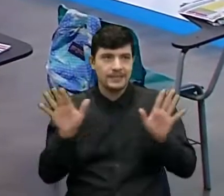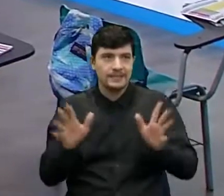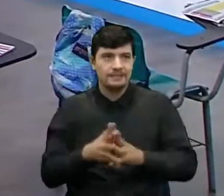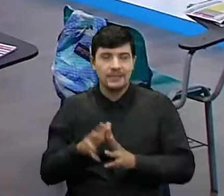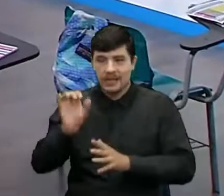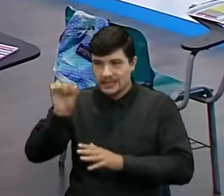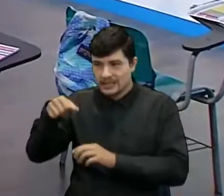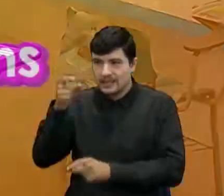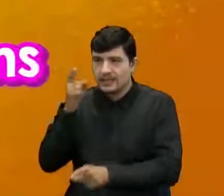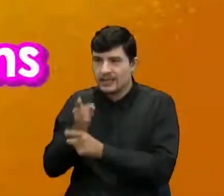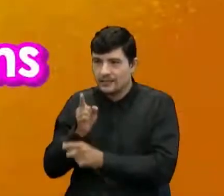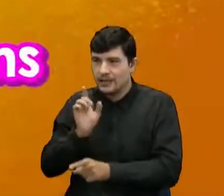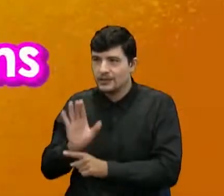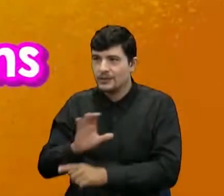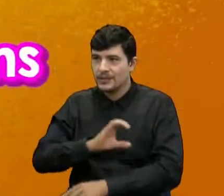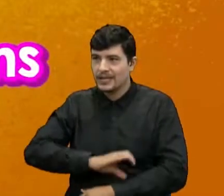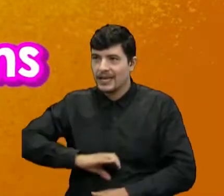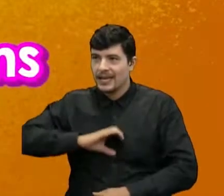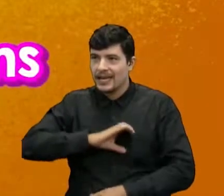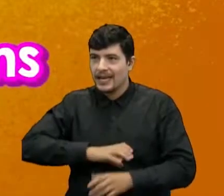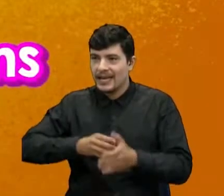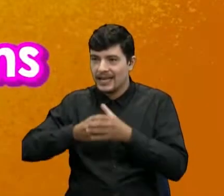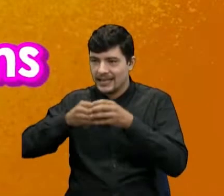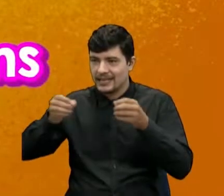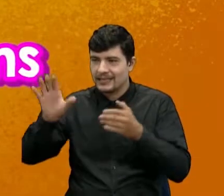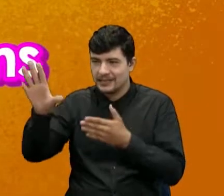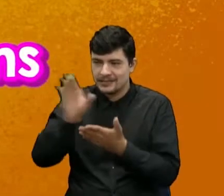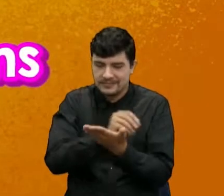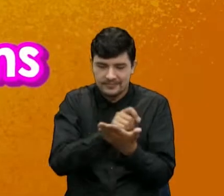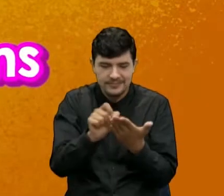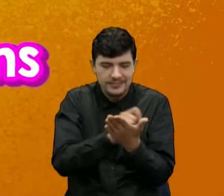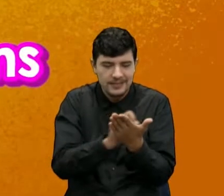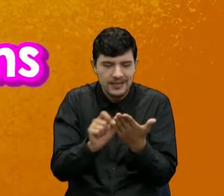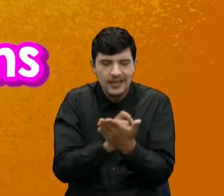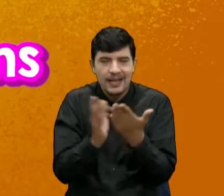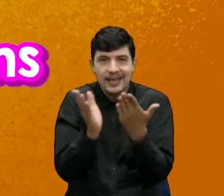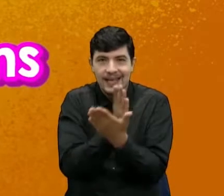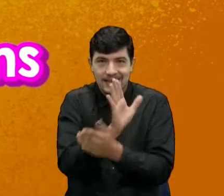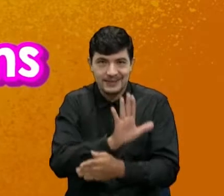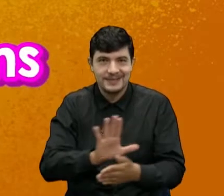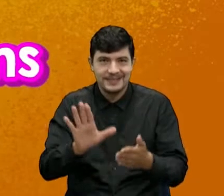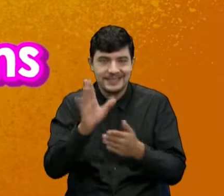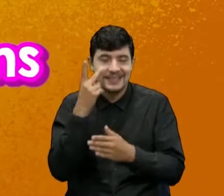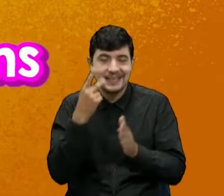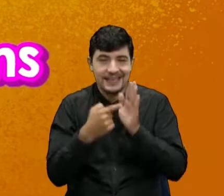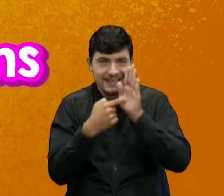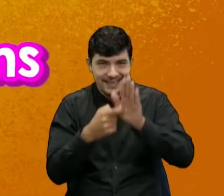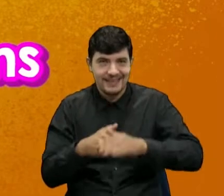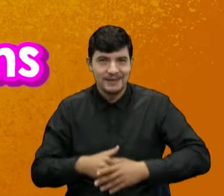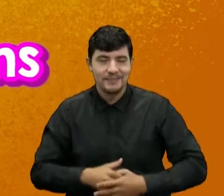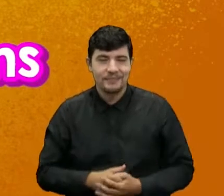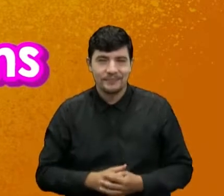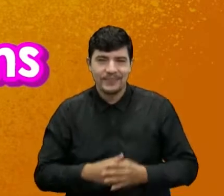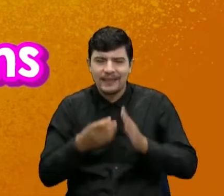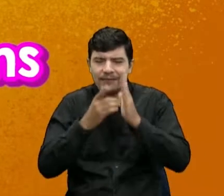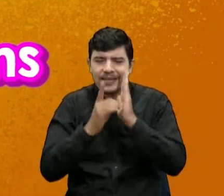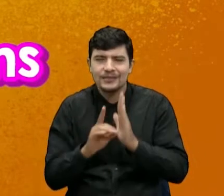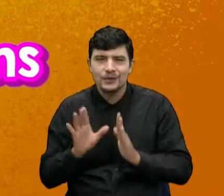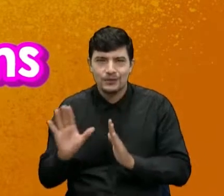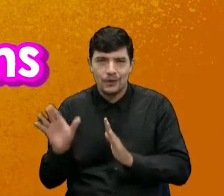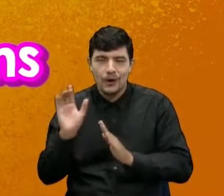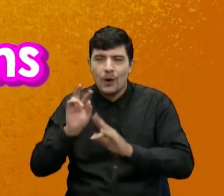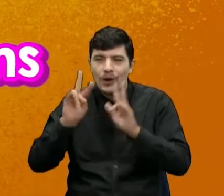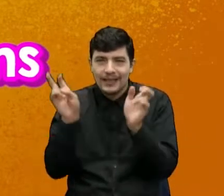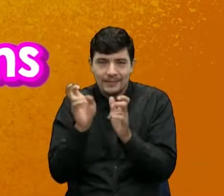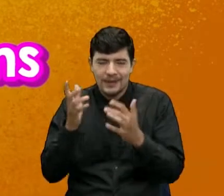serían las características de especie Para que ustedes la apunten en su cuaderno de ciencias naturales Y pues obviamente una de las De los No sé De los